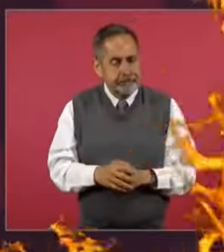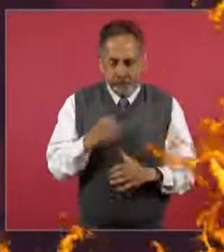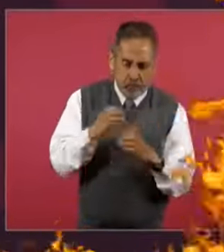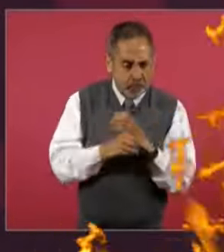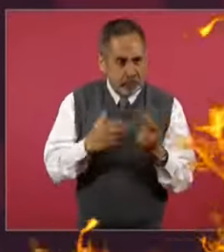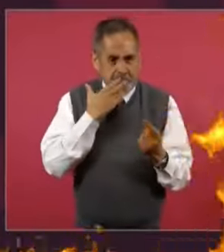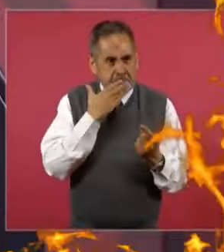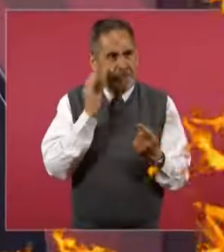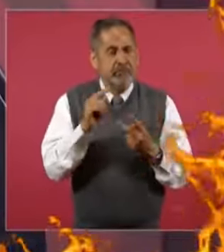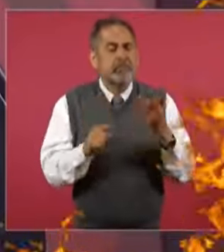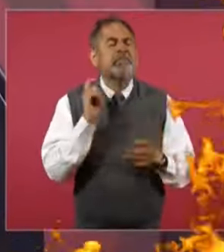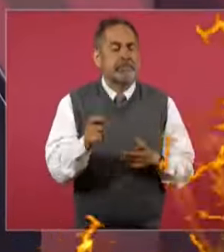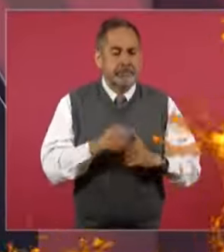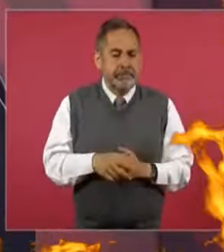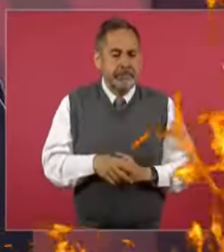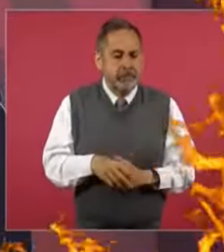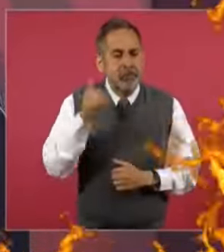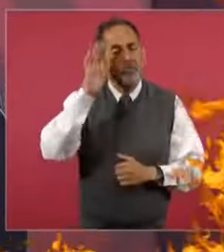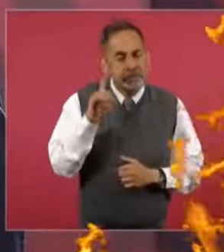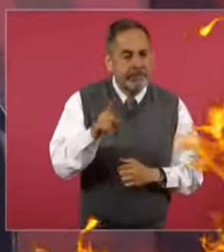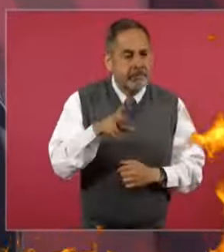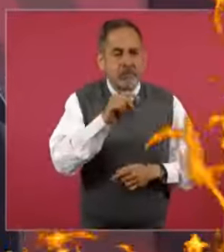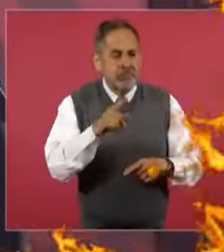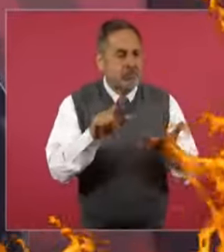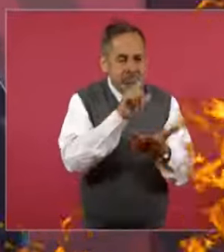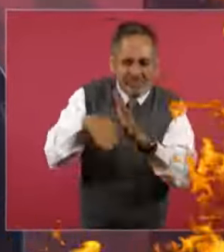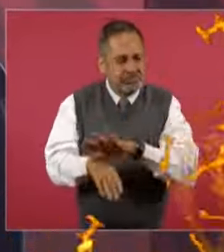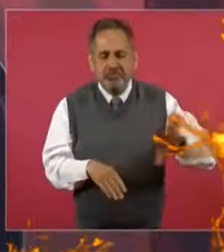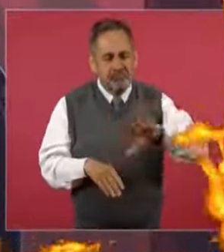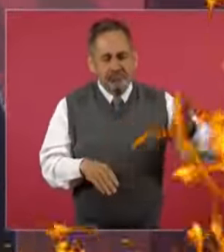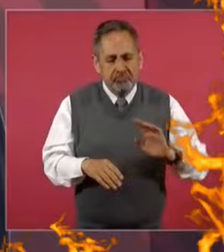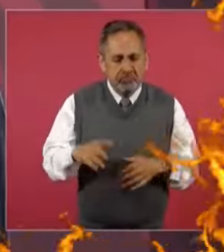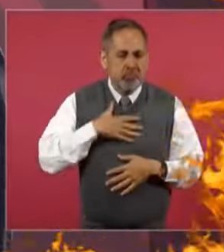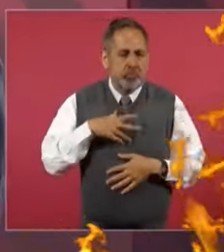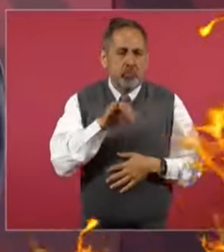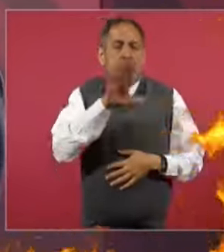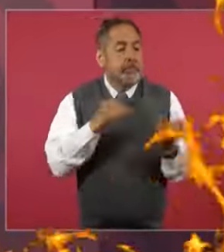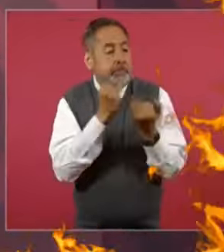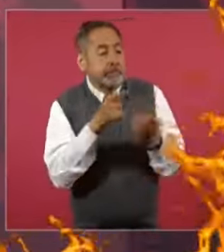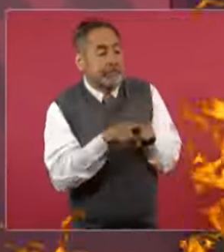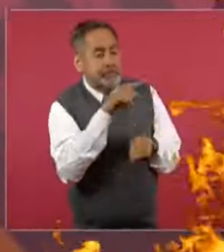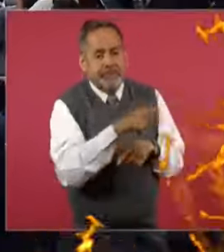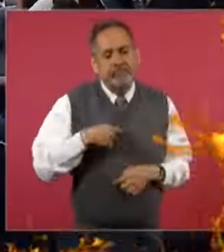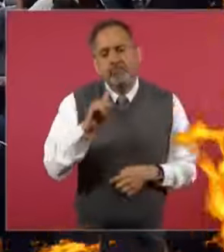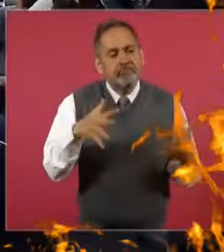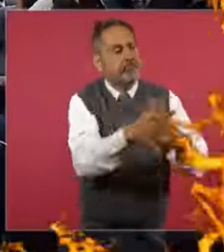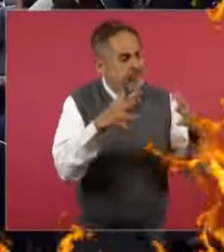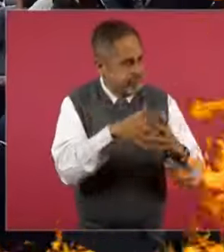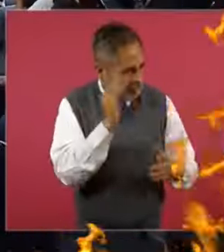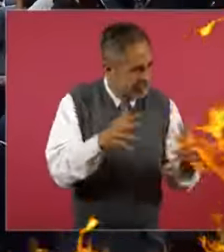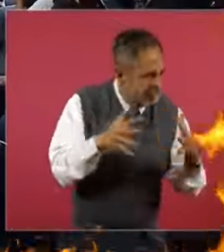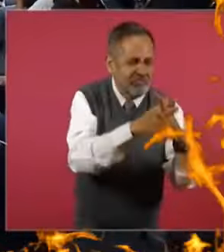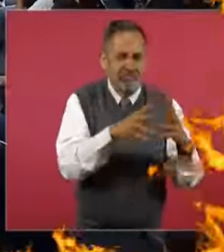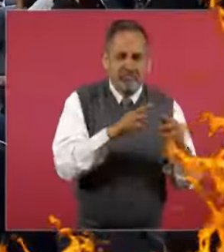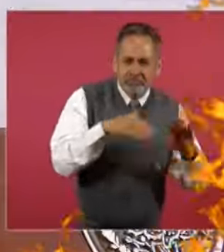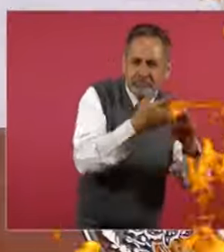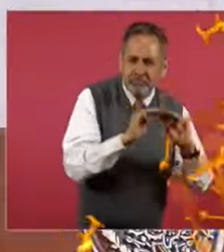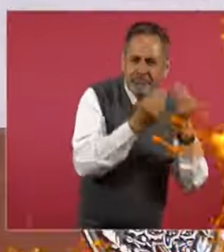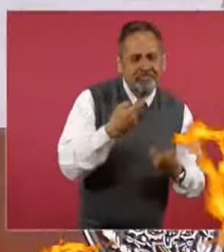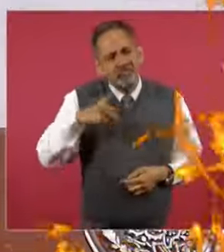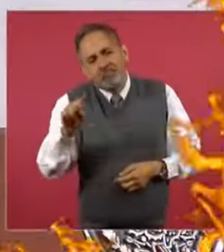buenas, es de que se hubiesen evitado muchas desgracias, porque nosotros no íbamos a declarar la guerra al